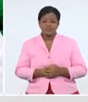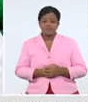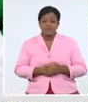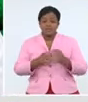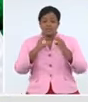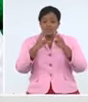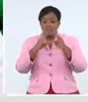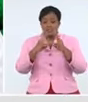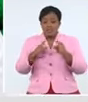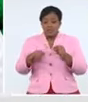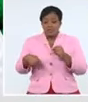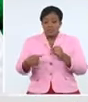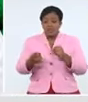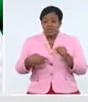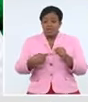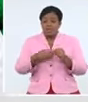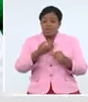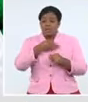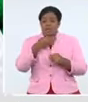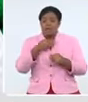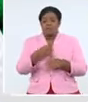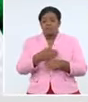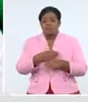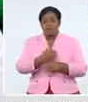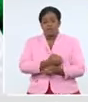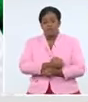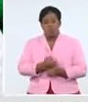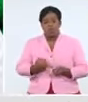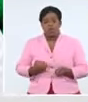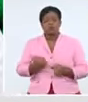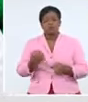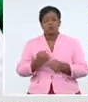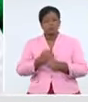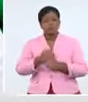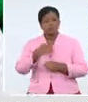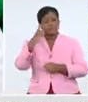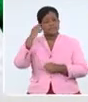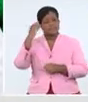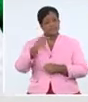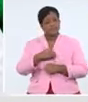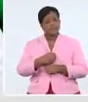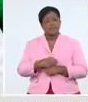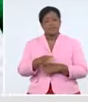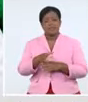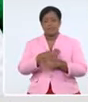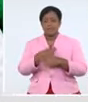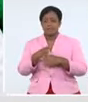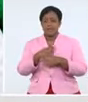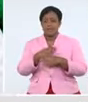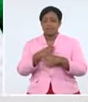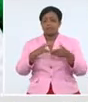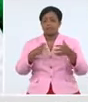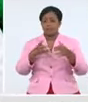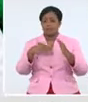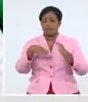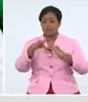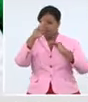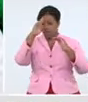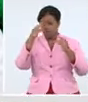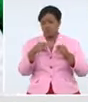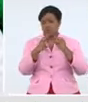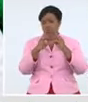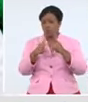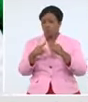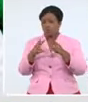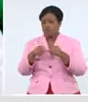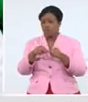damos en los partes, hay muchísimo esfuerzo, Gisela, yo sé que todos los conocemos, de las diferentes estructuras del Ministerio de Salud Pública, de los